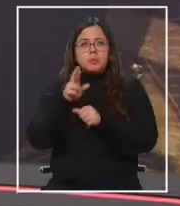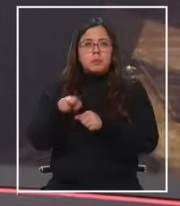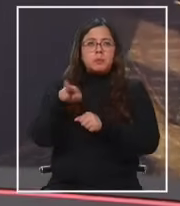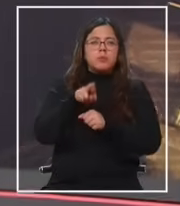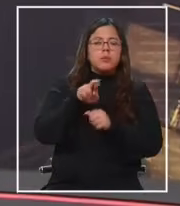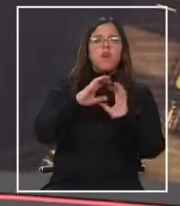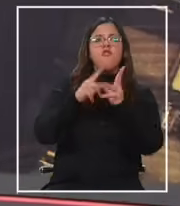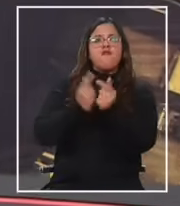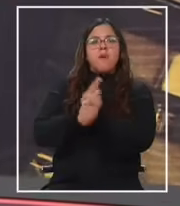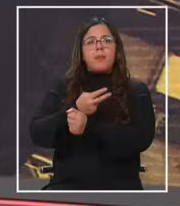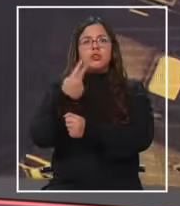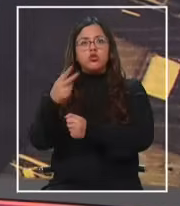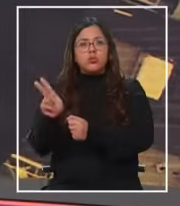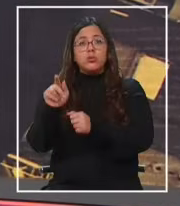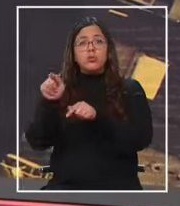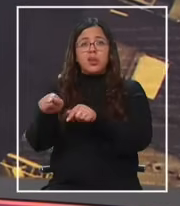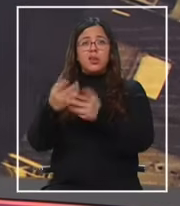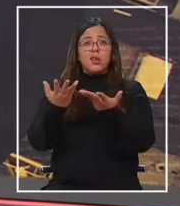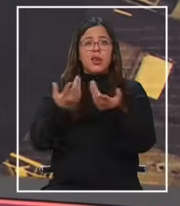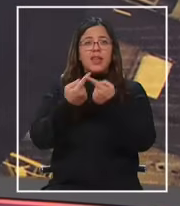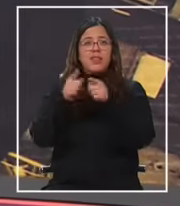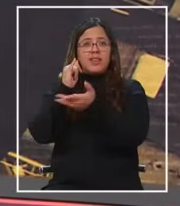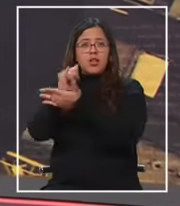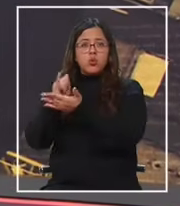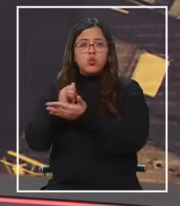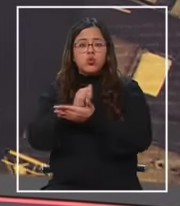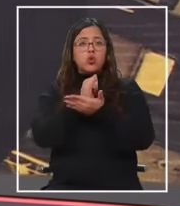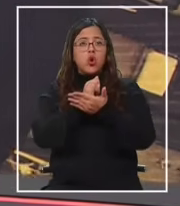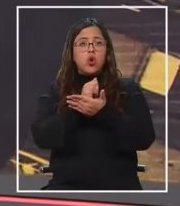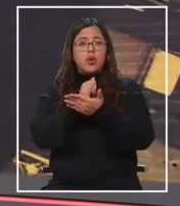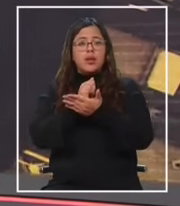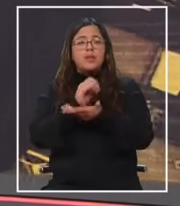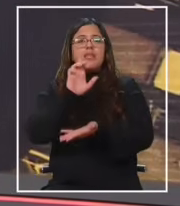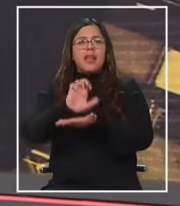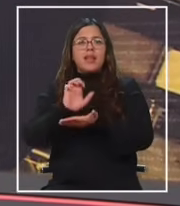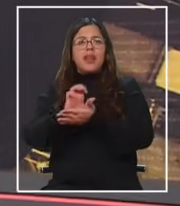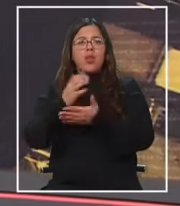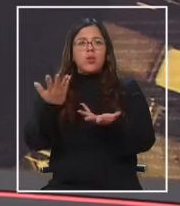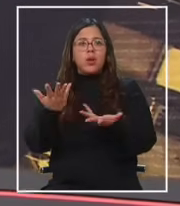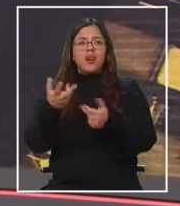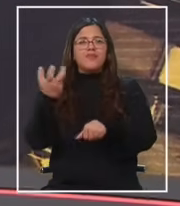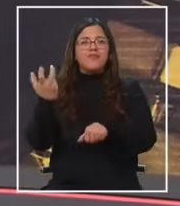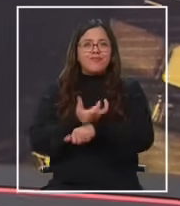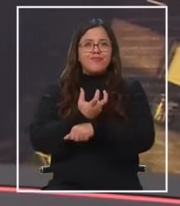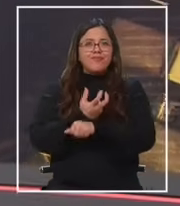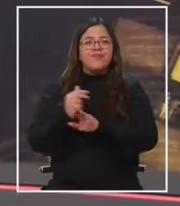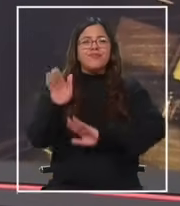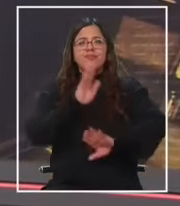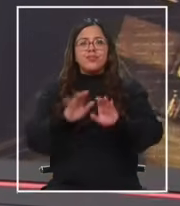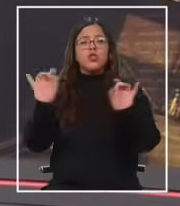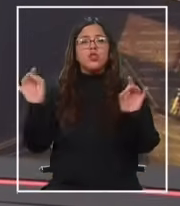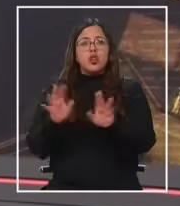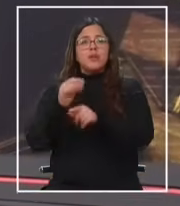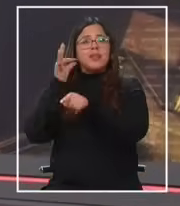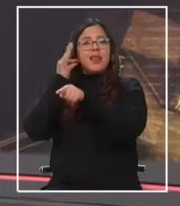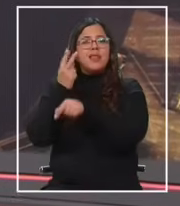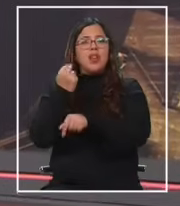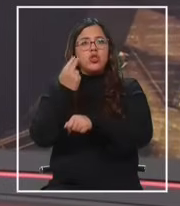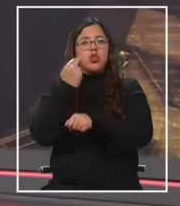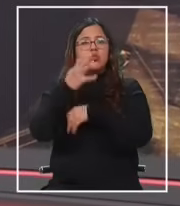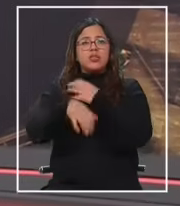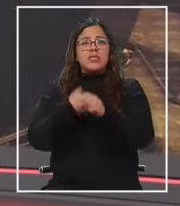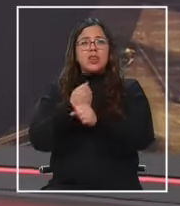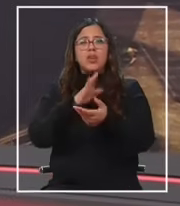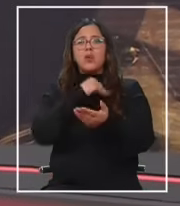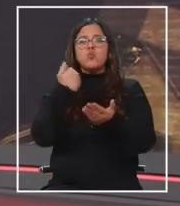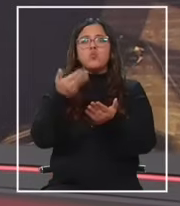reiteradamente por su familia mientras distintos órganos del Estado fallaban en su deber de protegerla. Con solo 12 años, ella murió al caer